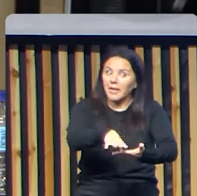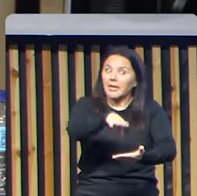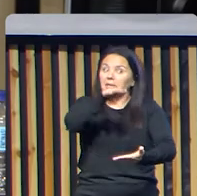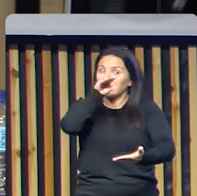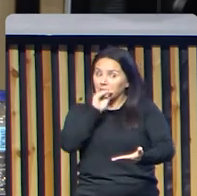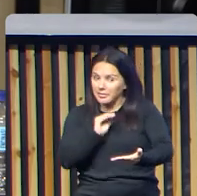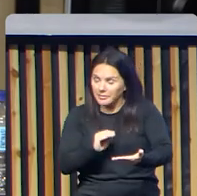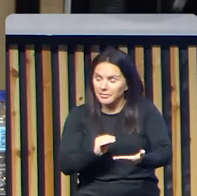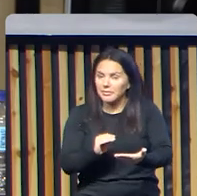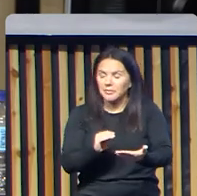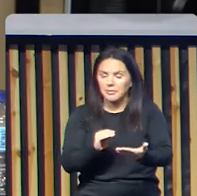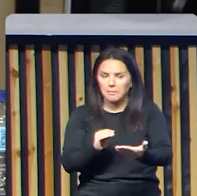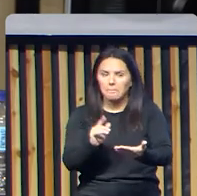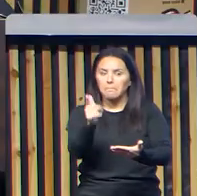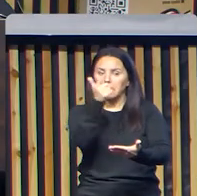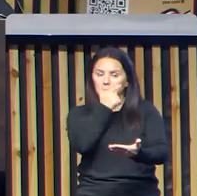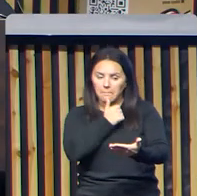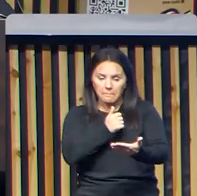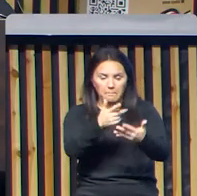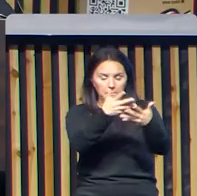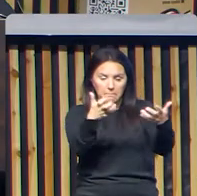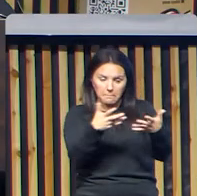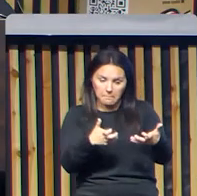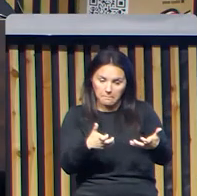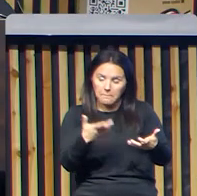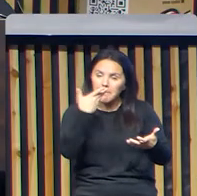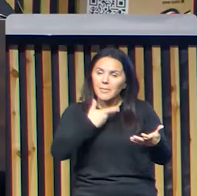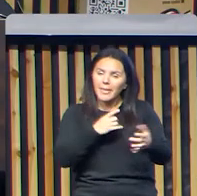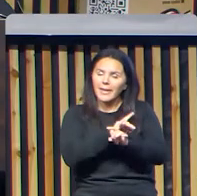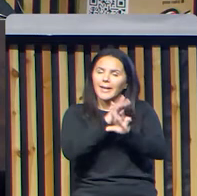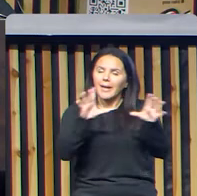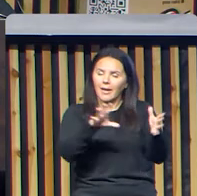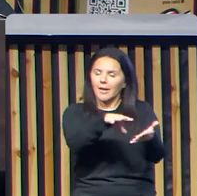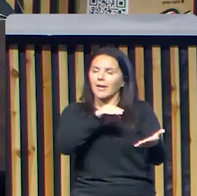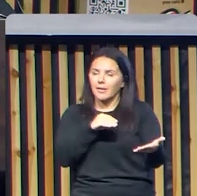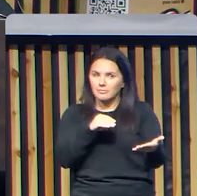comprender lo que le llega de su administración